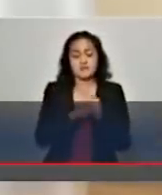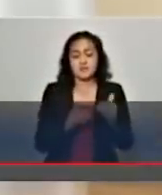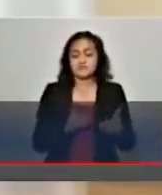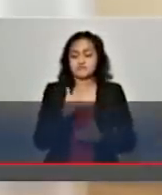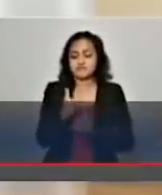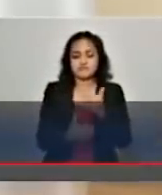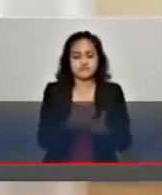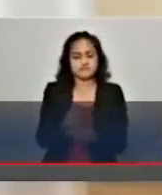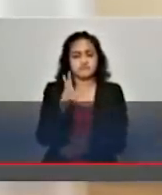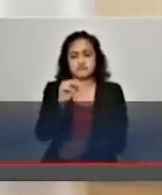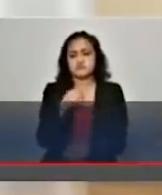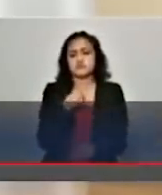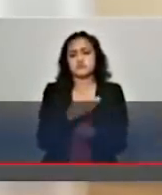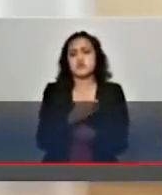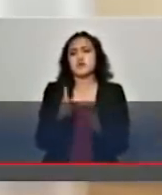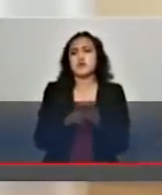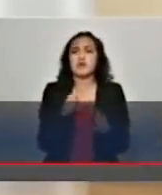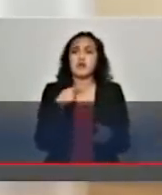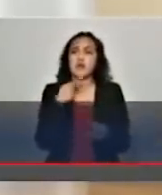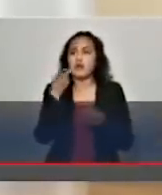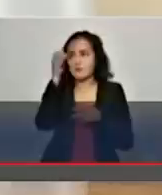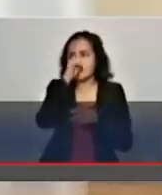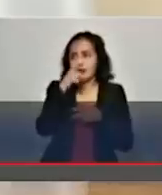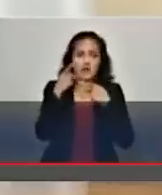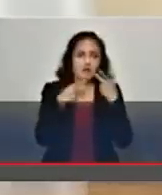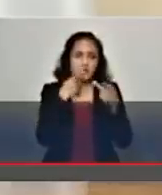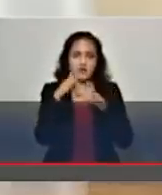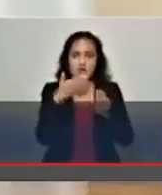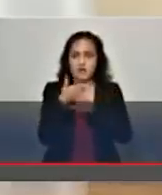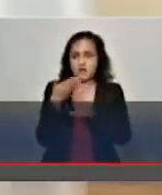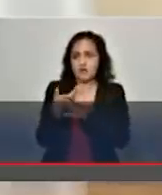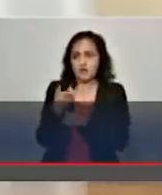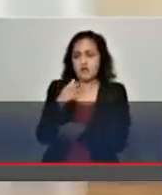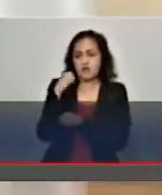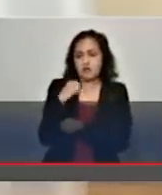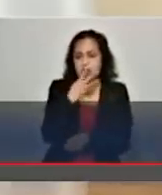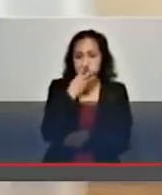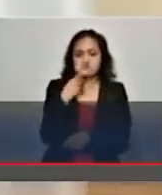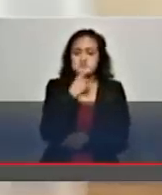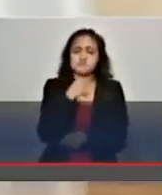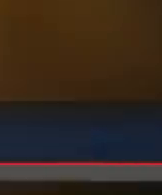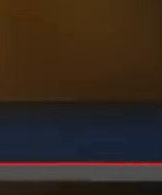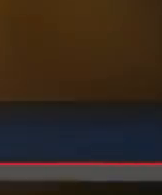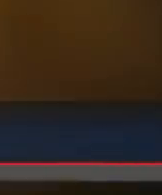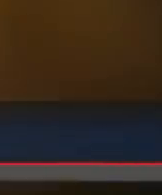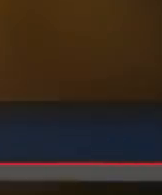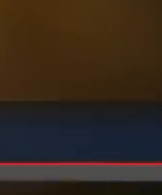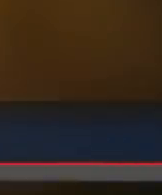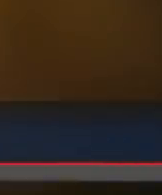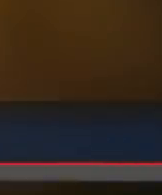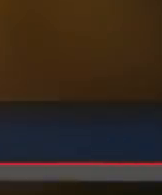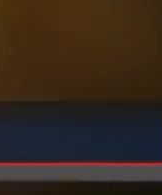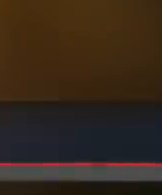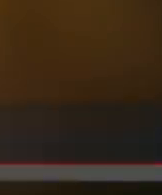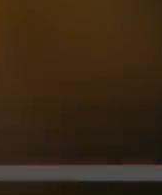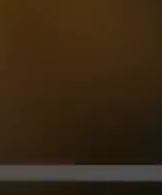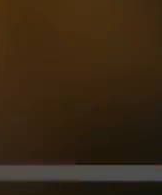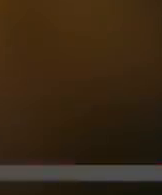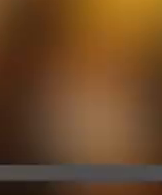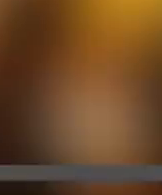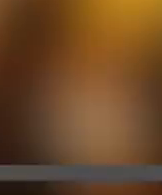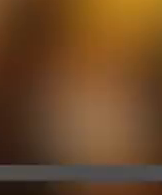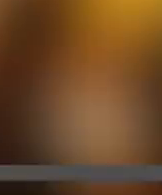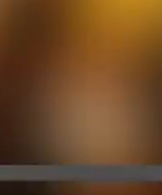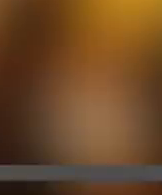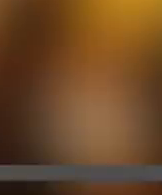proceso no me voy a volver de un crítico de la autoridad electoral yo apoyo su trabajo por último informó que se integra un